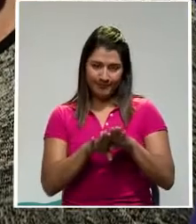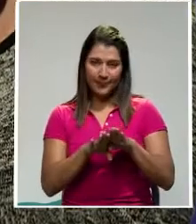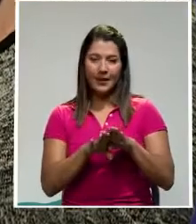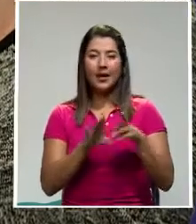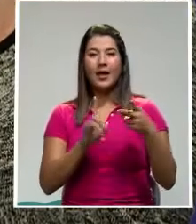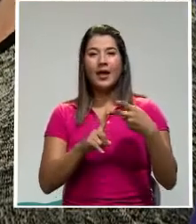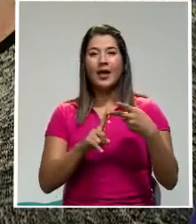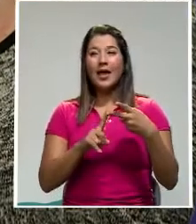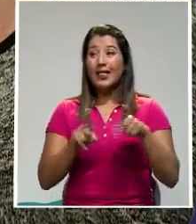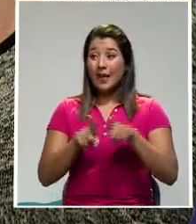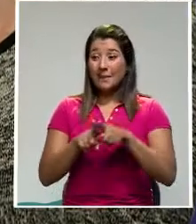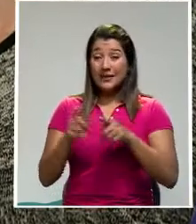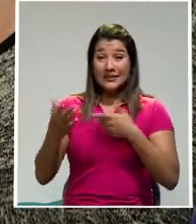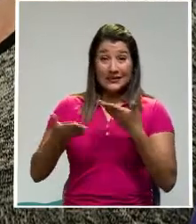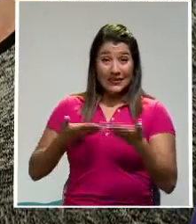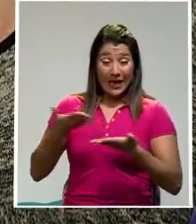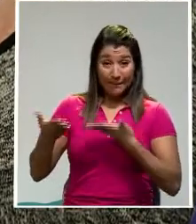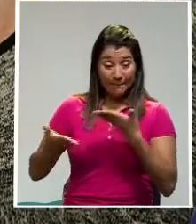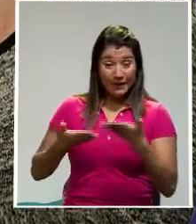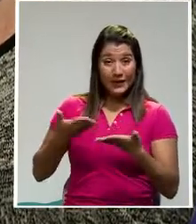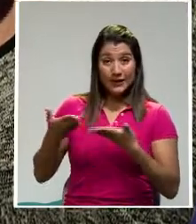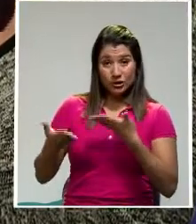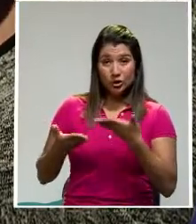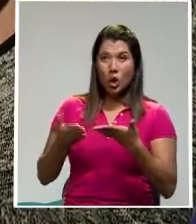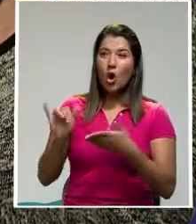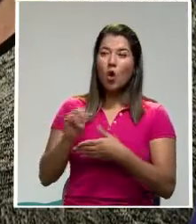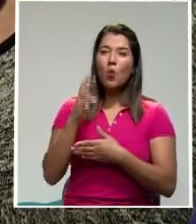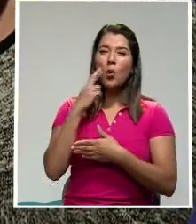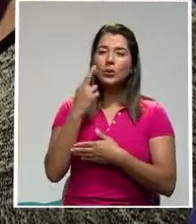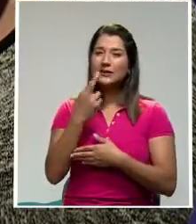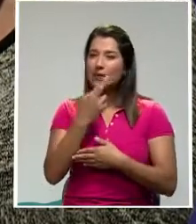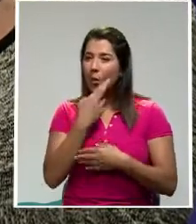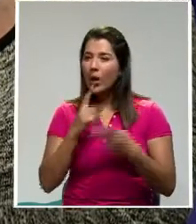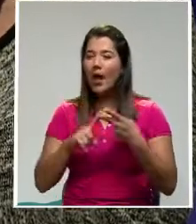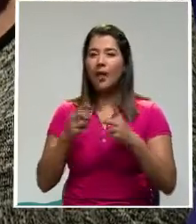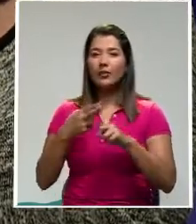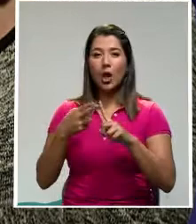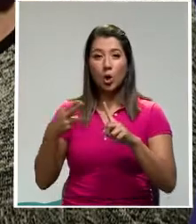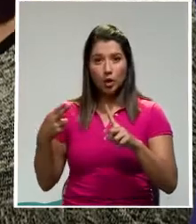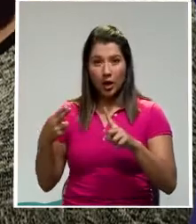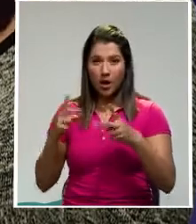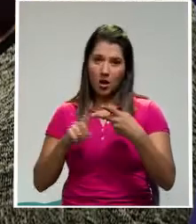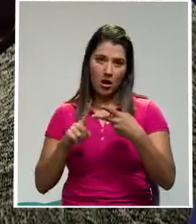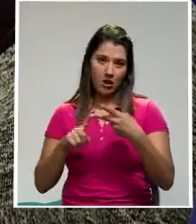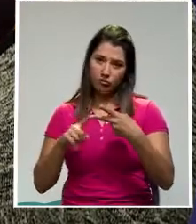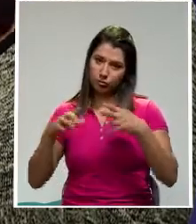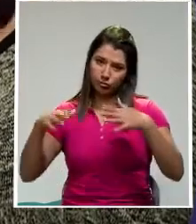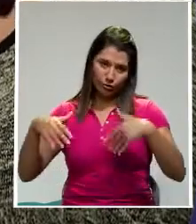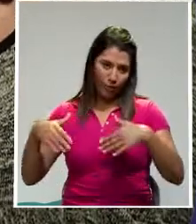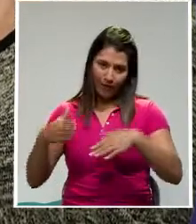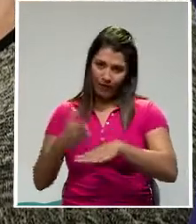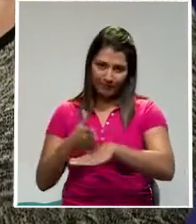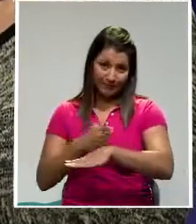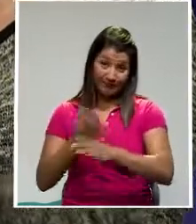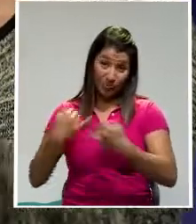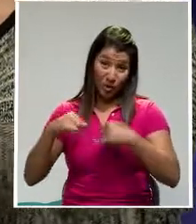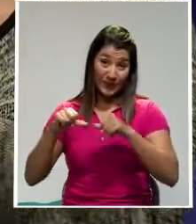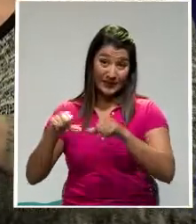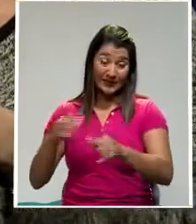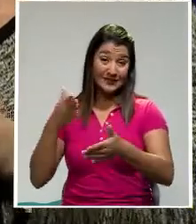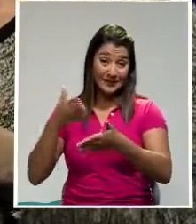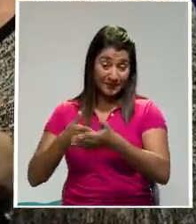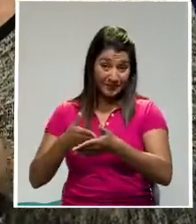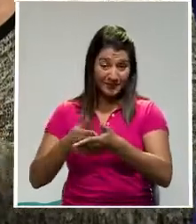La parte de servicios que implica restaurantes, hoteles, eso no se ha recuperado. Claro. Y